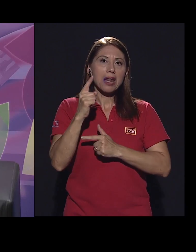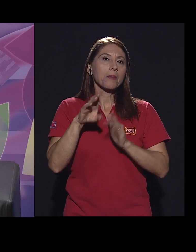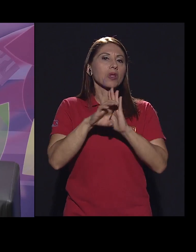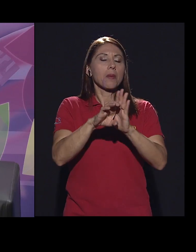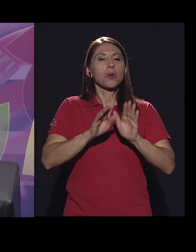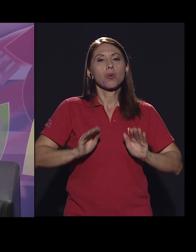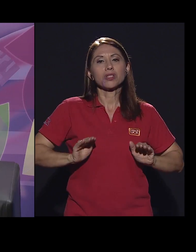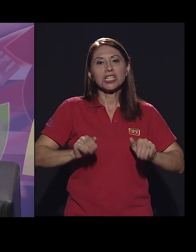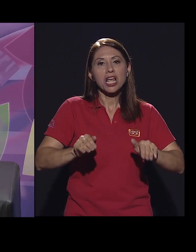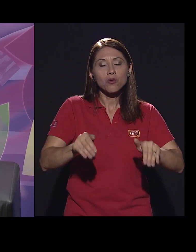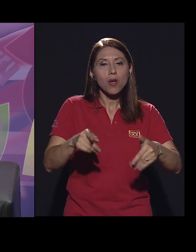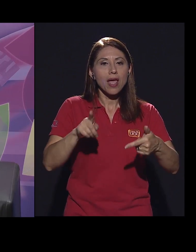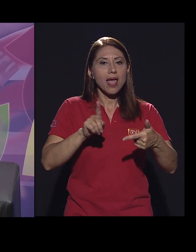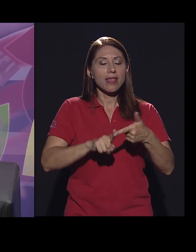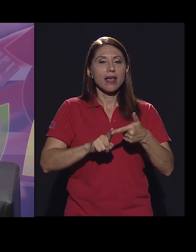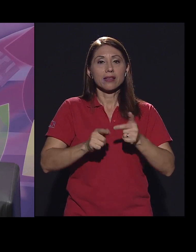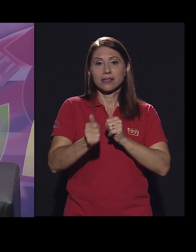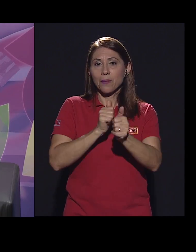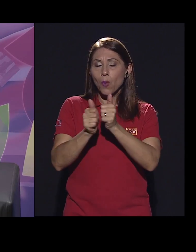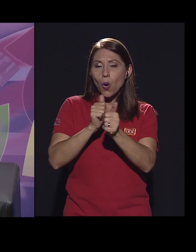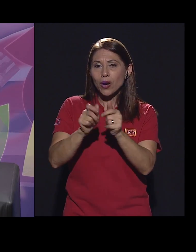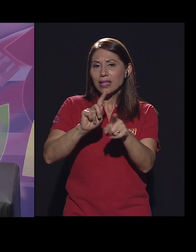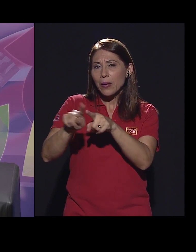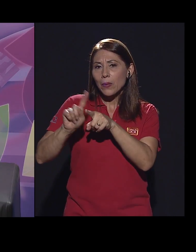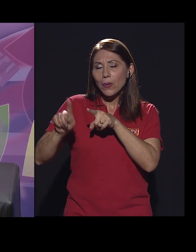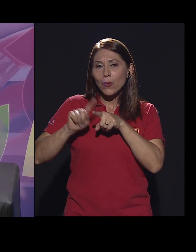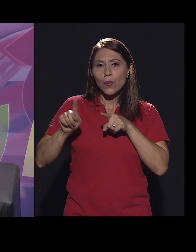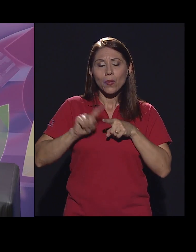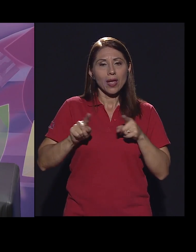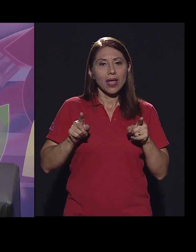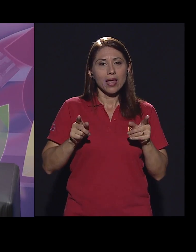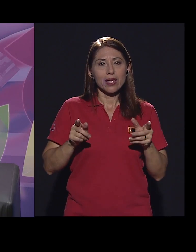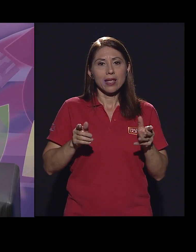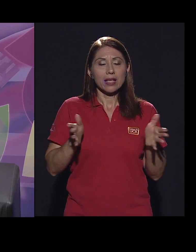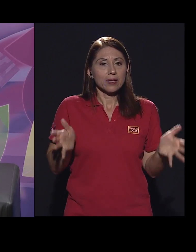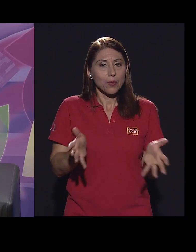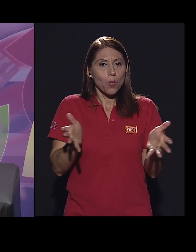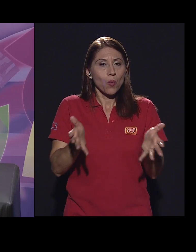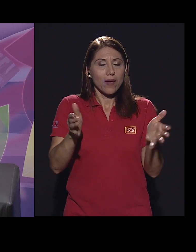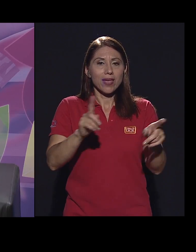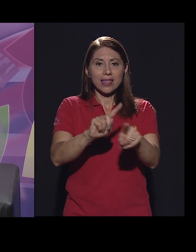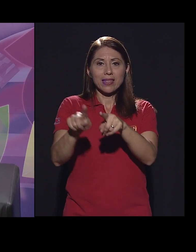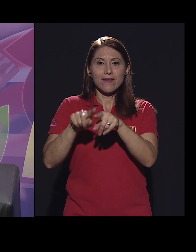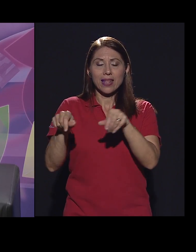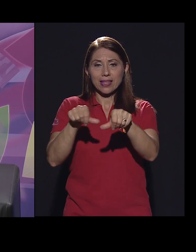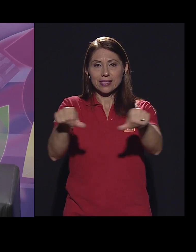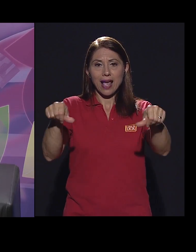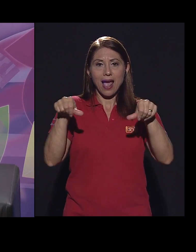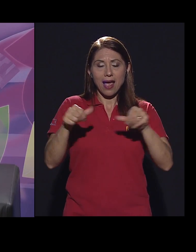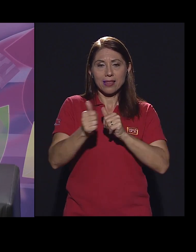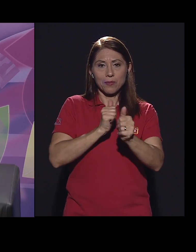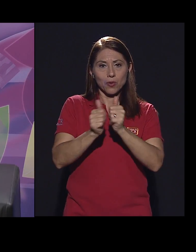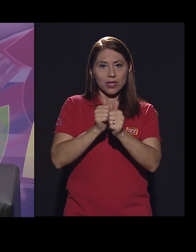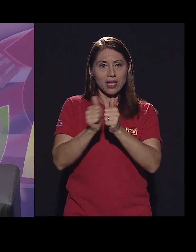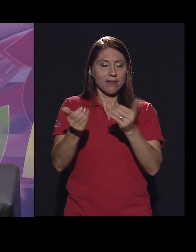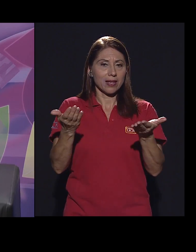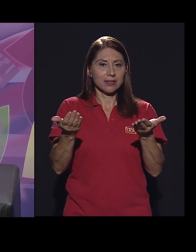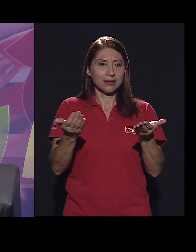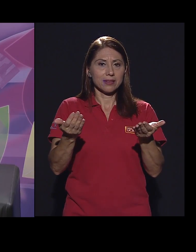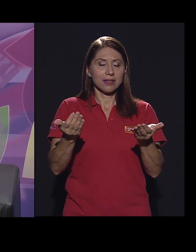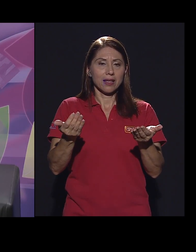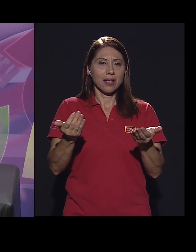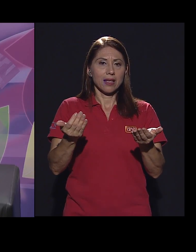ciegos, el deporte en silla de ruedas, el deporte que se mueve en las disciplinas deportivas